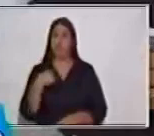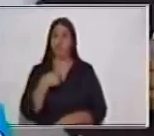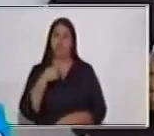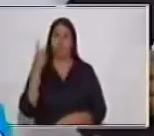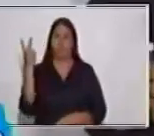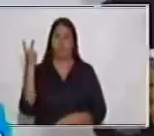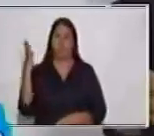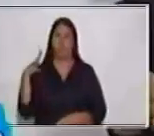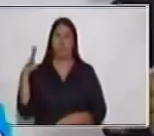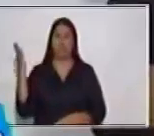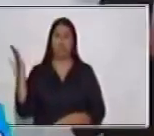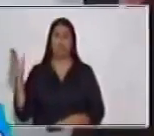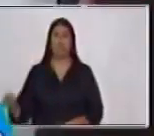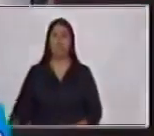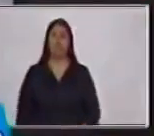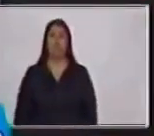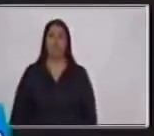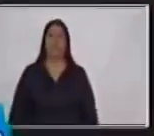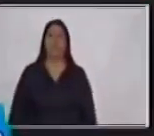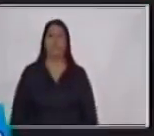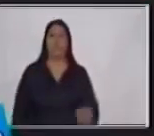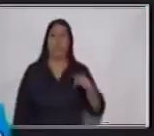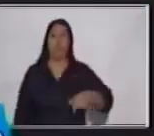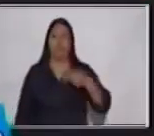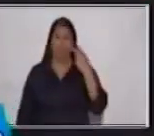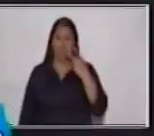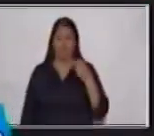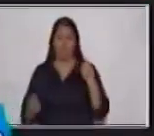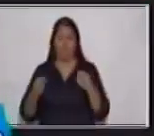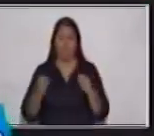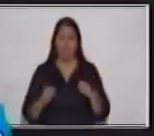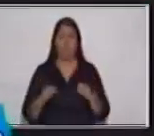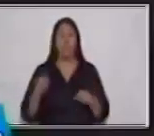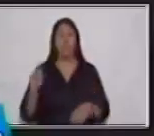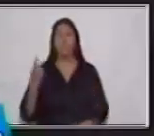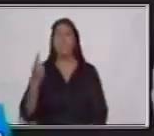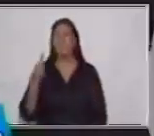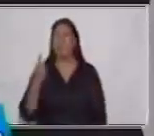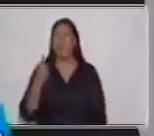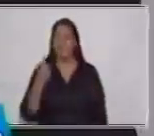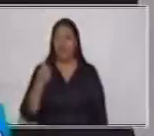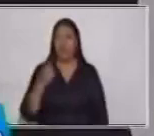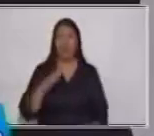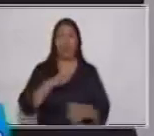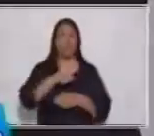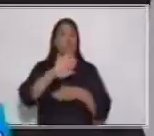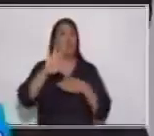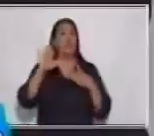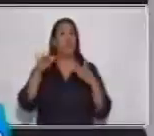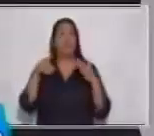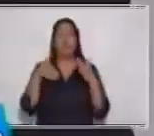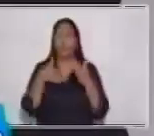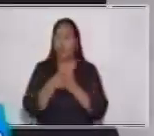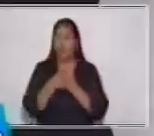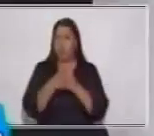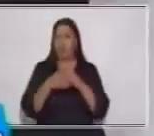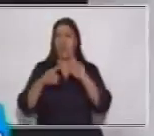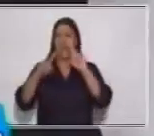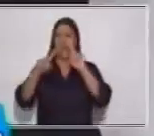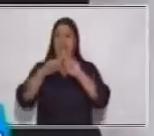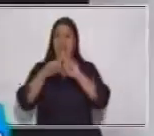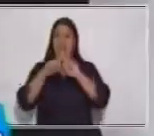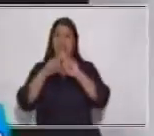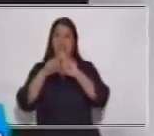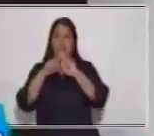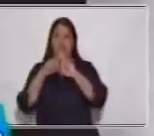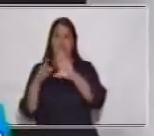desarrollo. Entonces, lo hacemos. Vamos a iniciar pasando todas las que tienen la literal X a nuestro